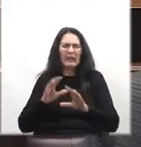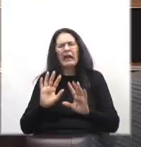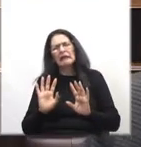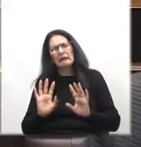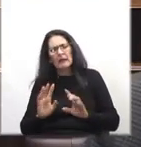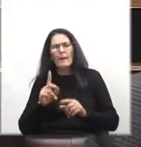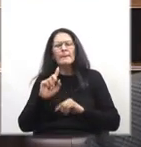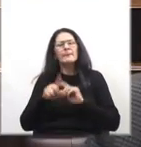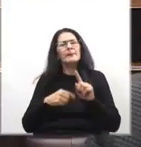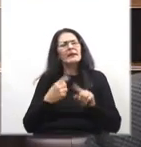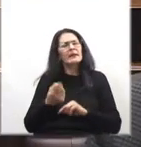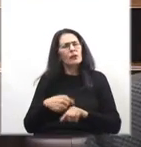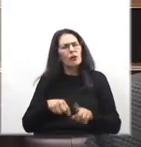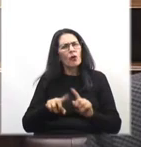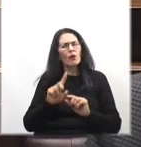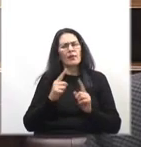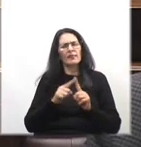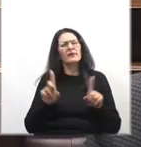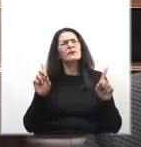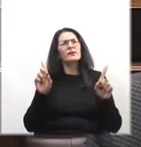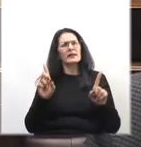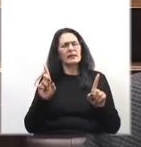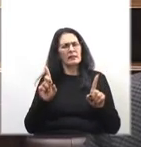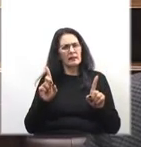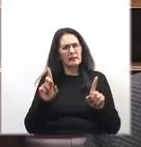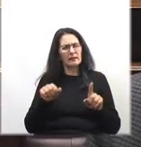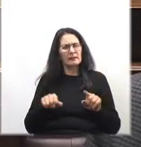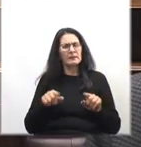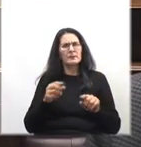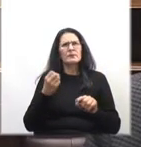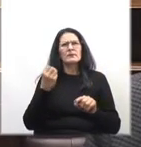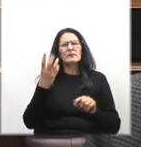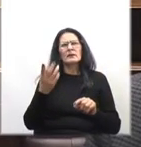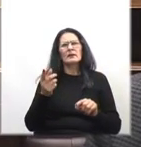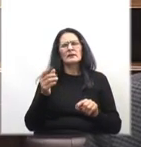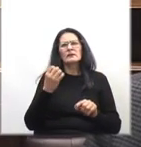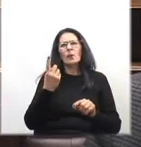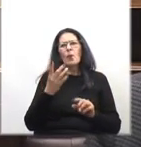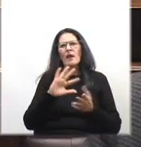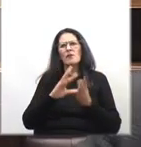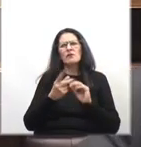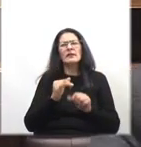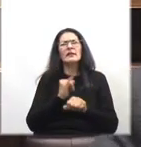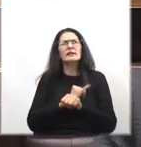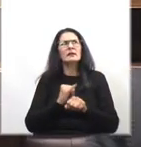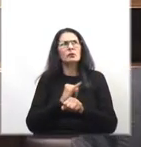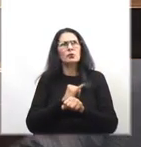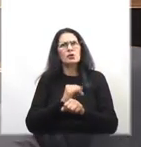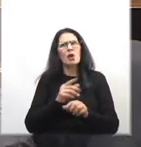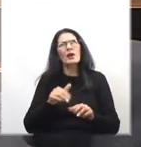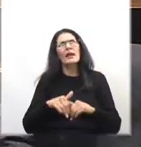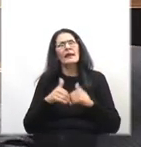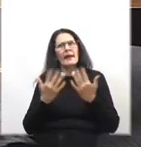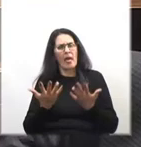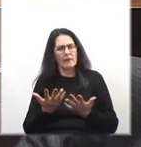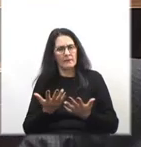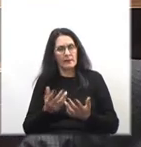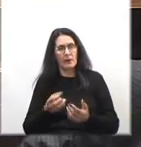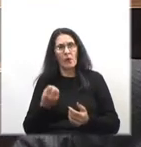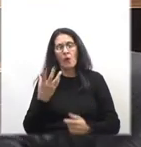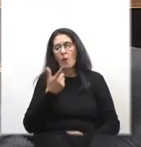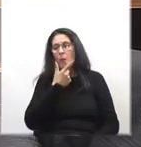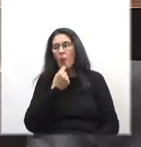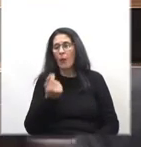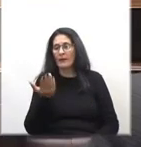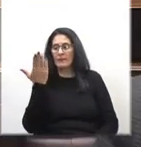cosa diferente es configurar un acto institucional grave como el que sucedió el